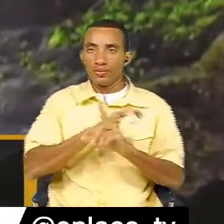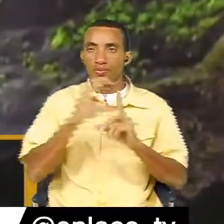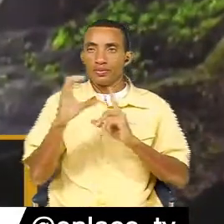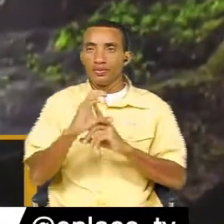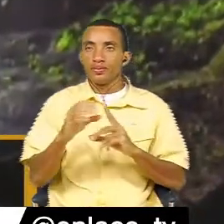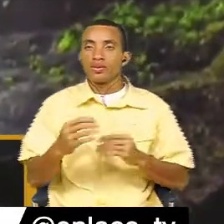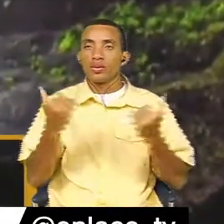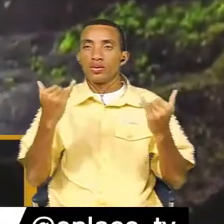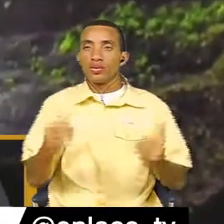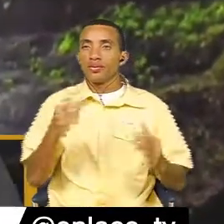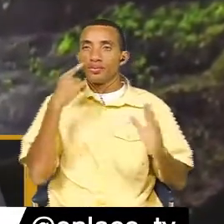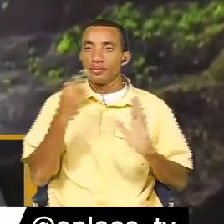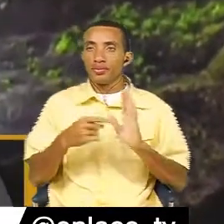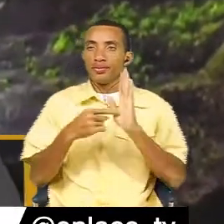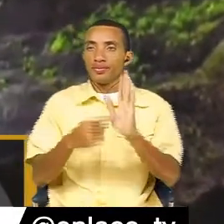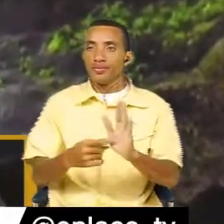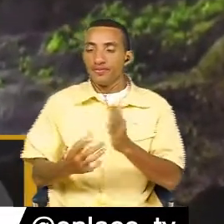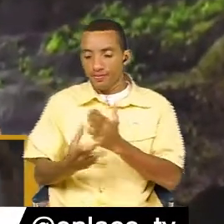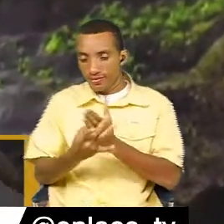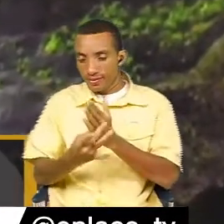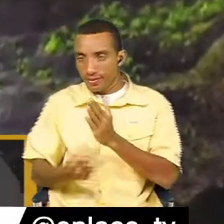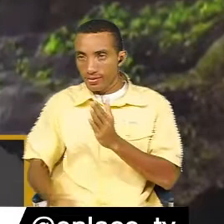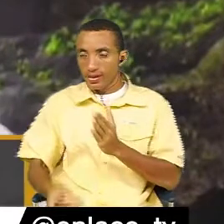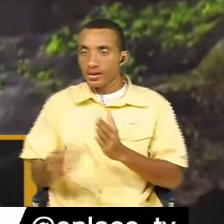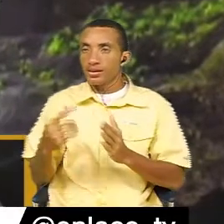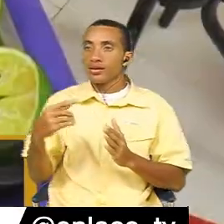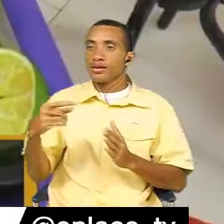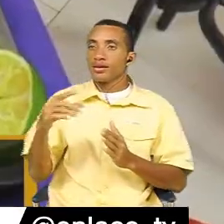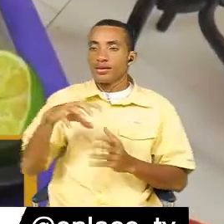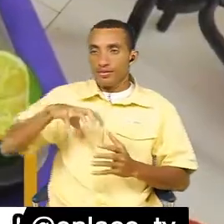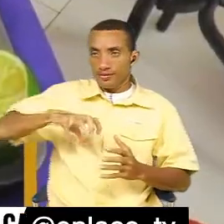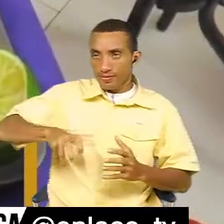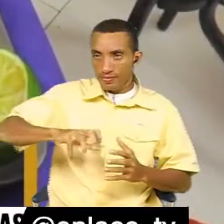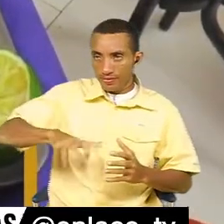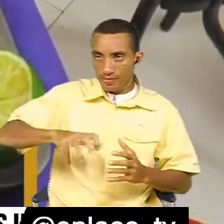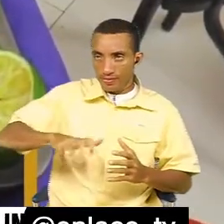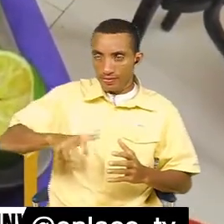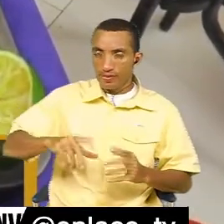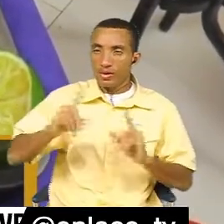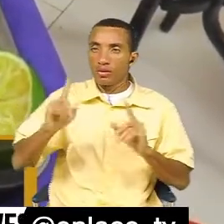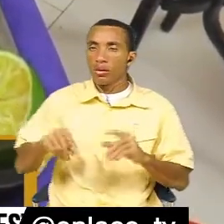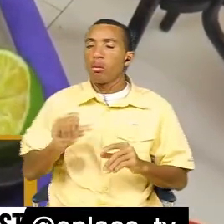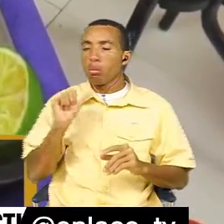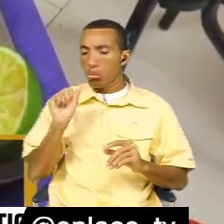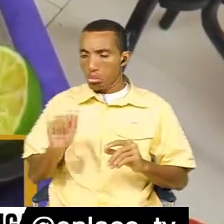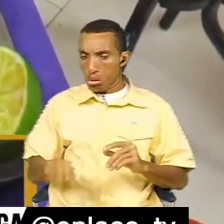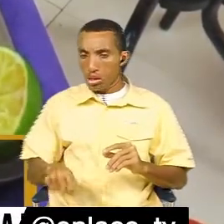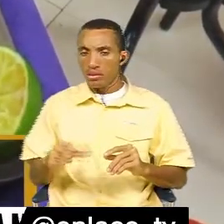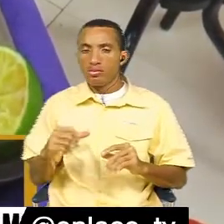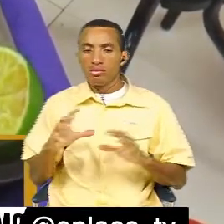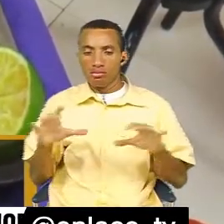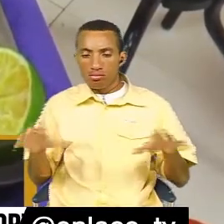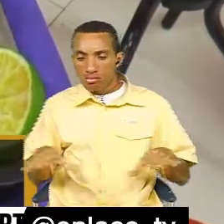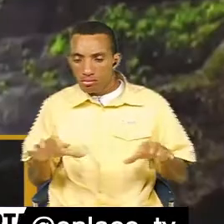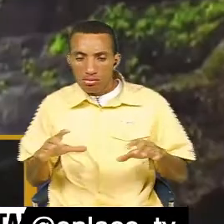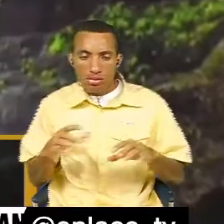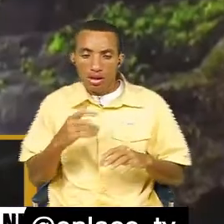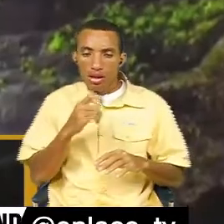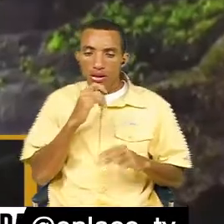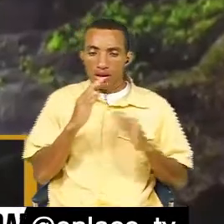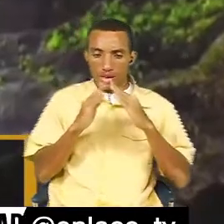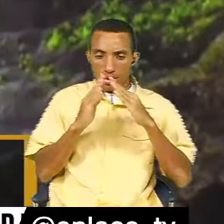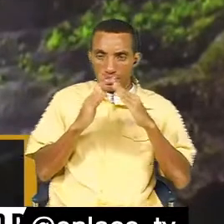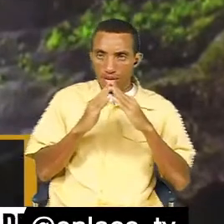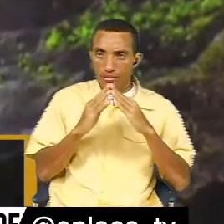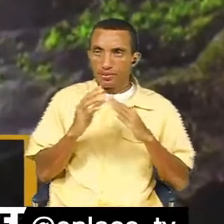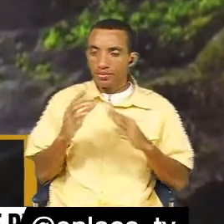haciendo una muestra del aceite de naranja con la ayuda de los productos sinacenos, algo que se puede hacer en casa. Es un producto que simplemente necesita